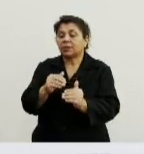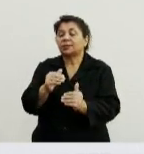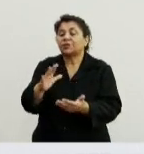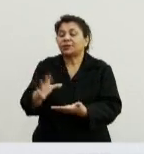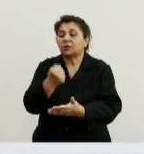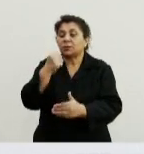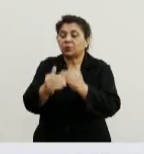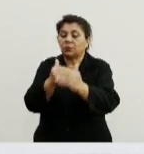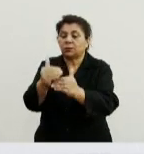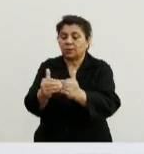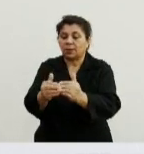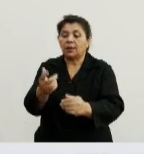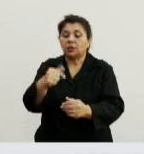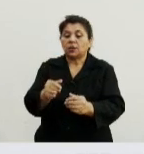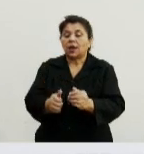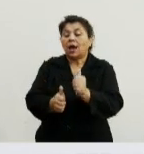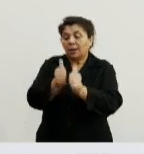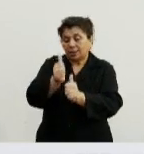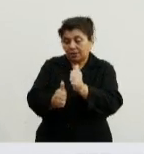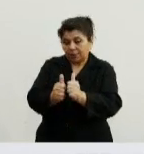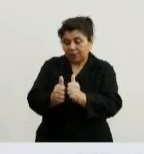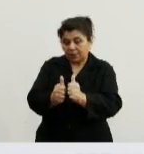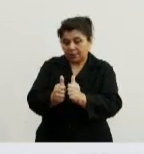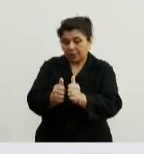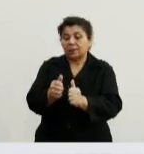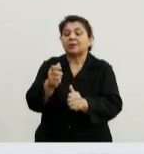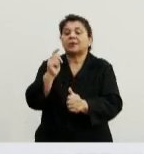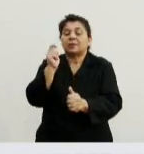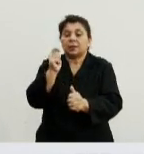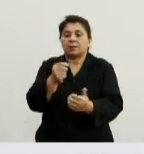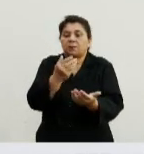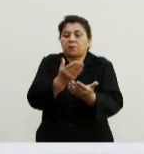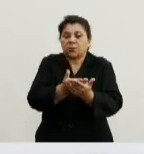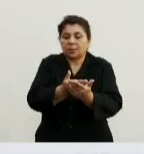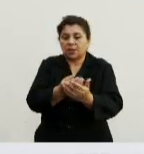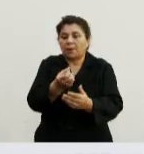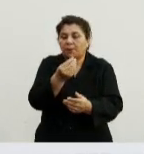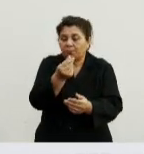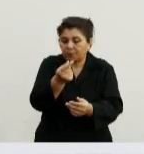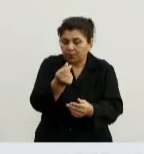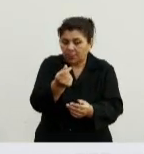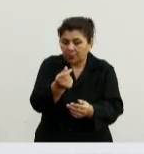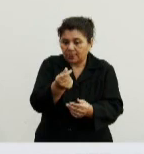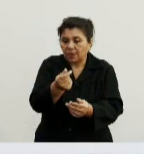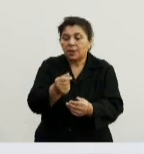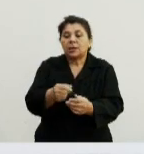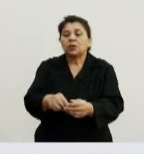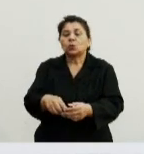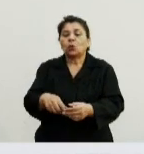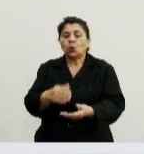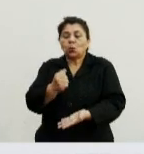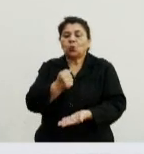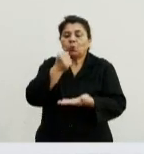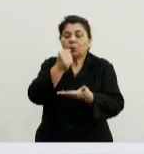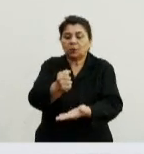cual se les va a pagar a las empresas que así lo soliciten una suma fija mensual para el pago de los salarios